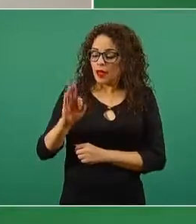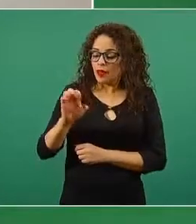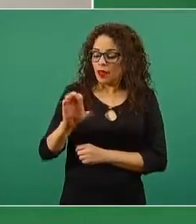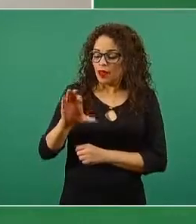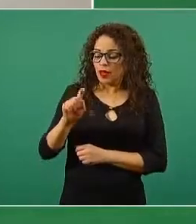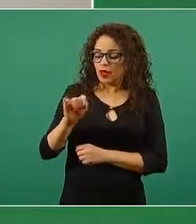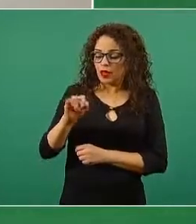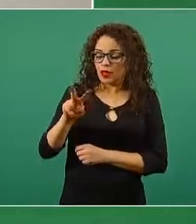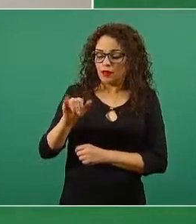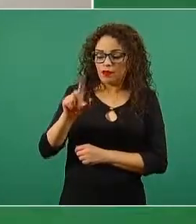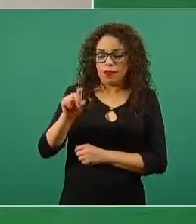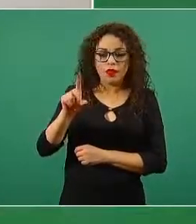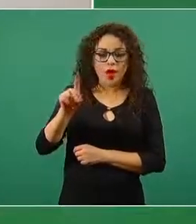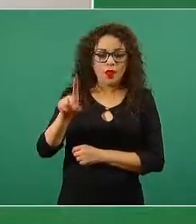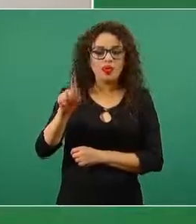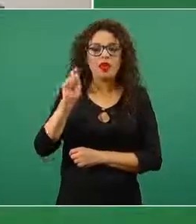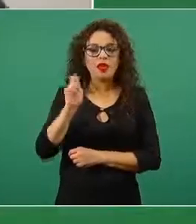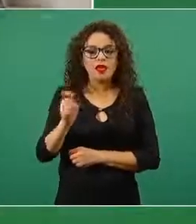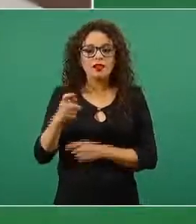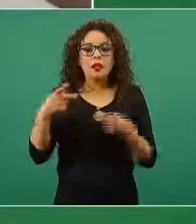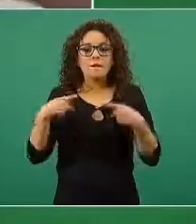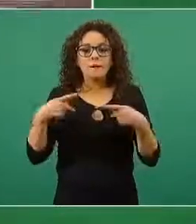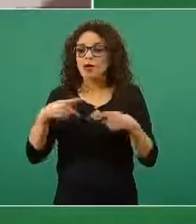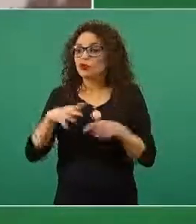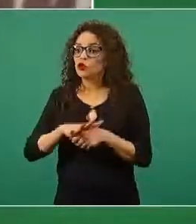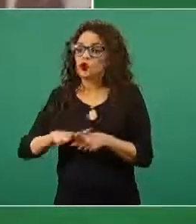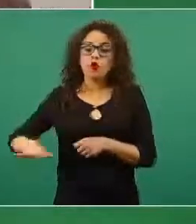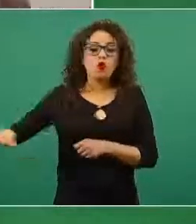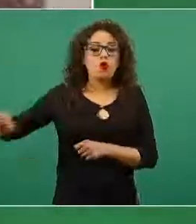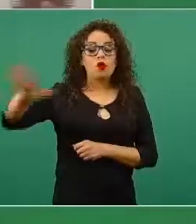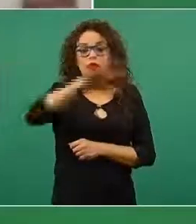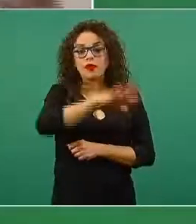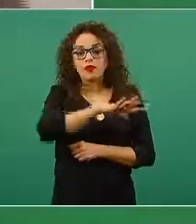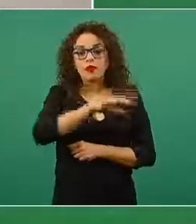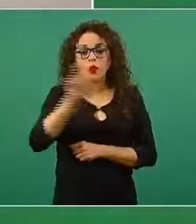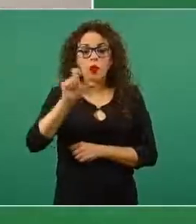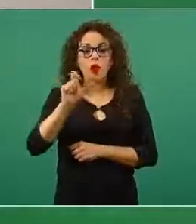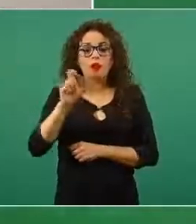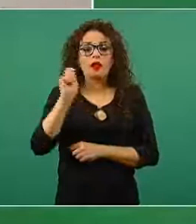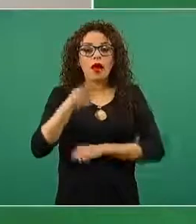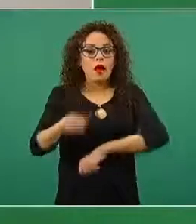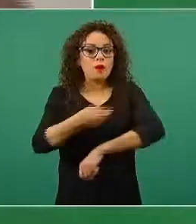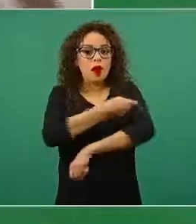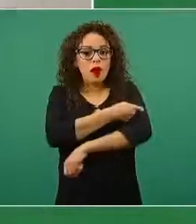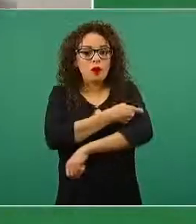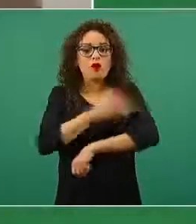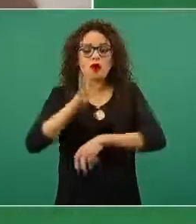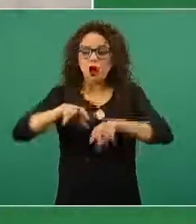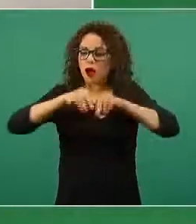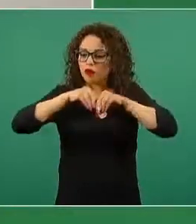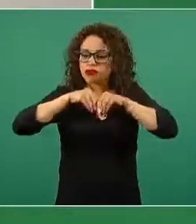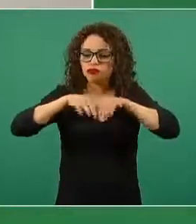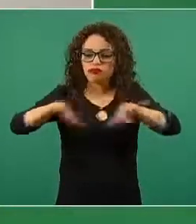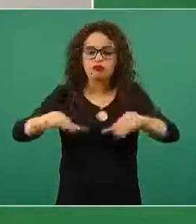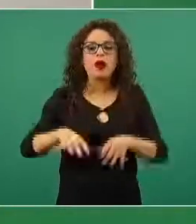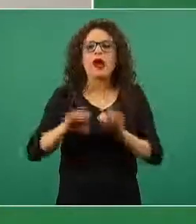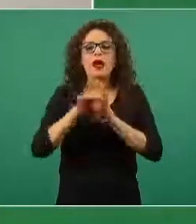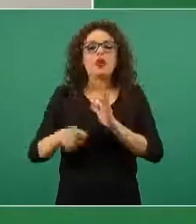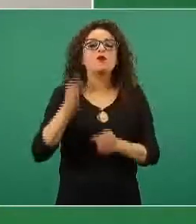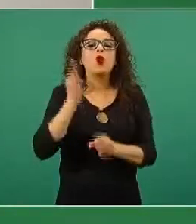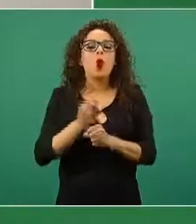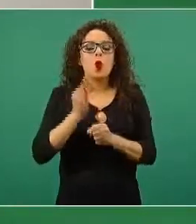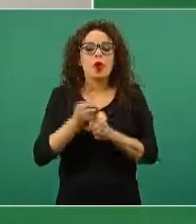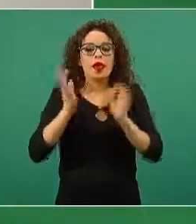aquella protección que se mide en el público completo cuando las vacunas se lanzan masivamente, como lo estamos haciendo